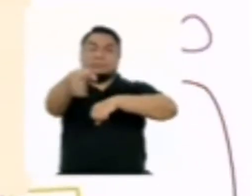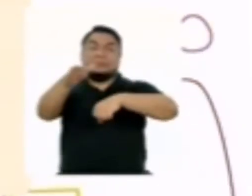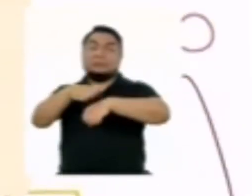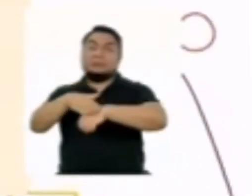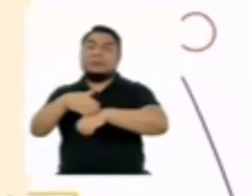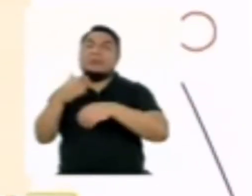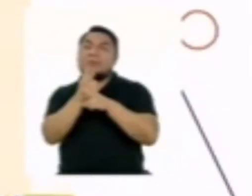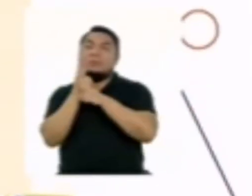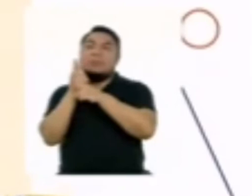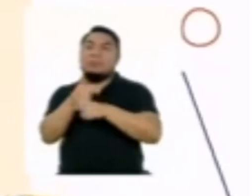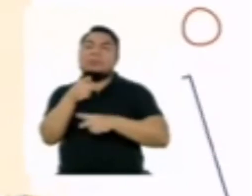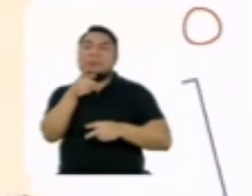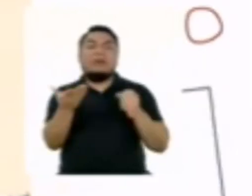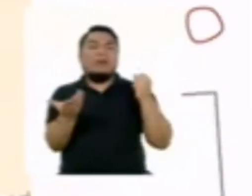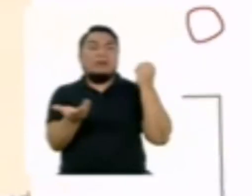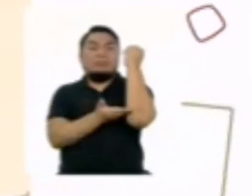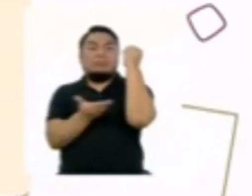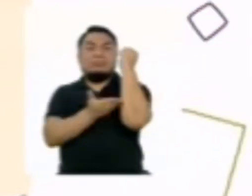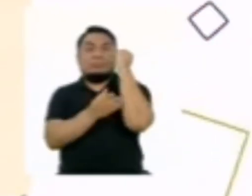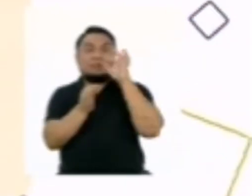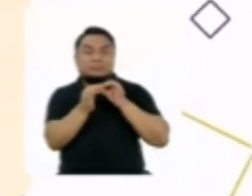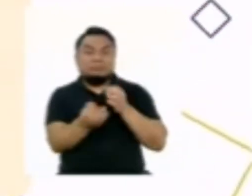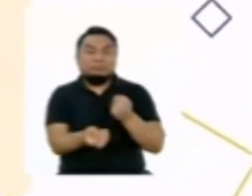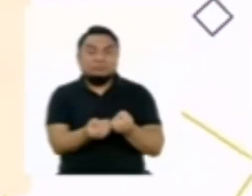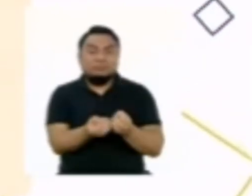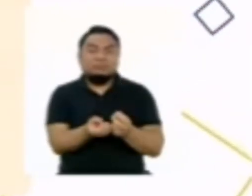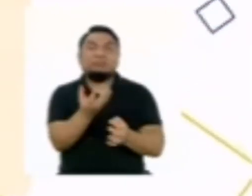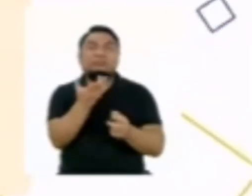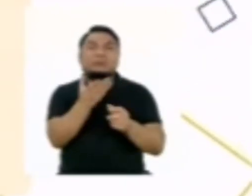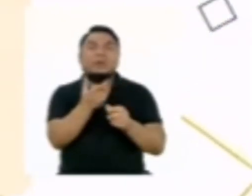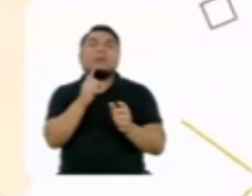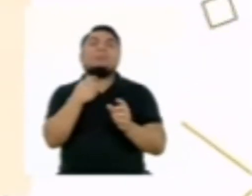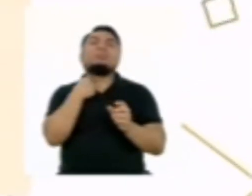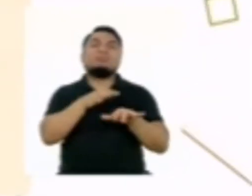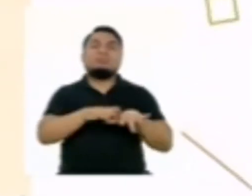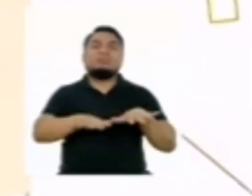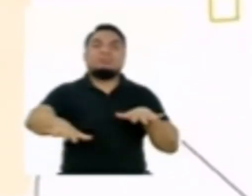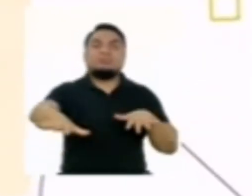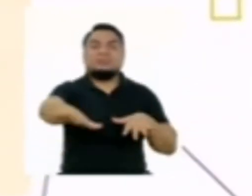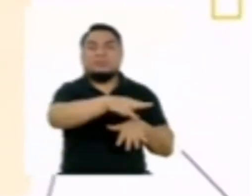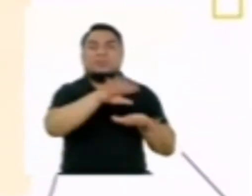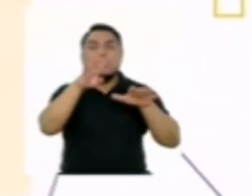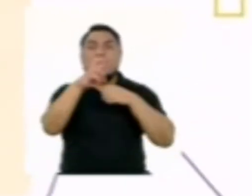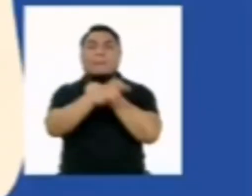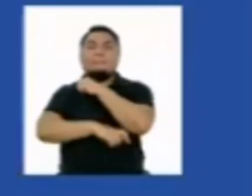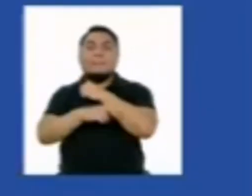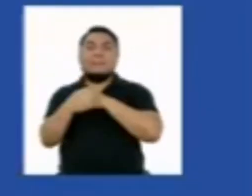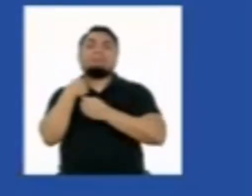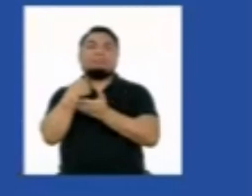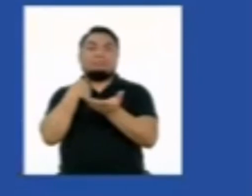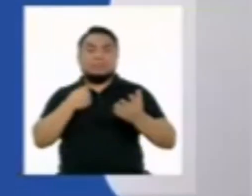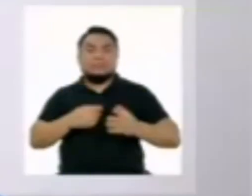sobre los procesos de deforestación que tienen lugar en los 9 países amazónicos.